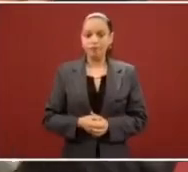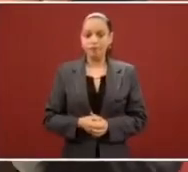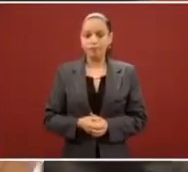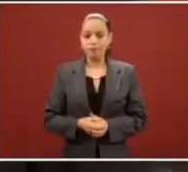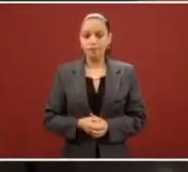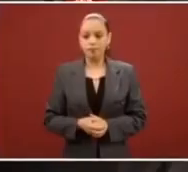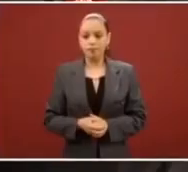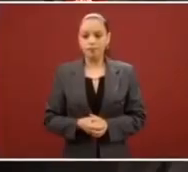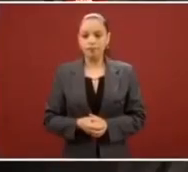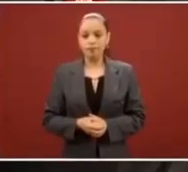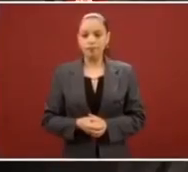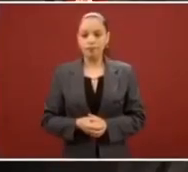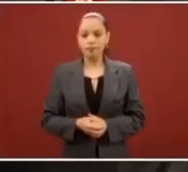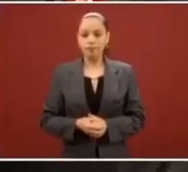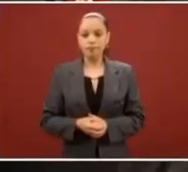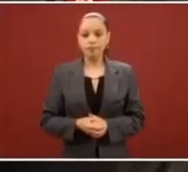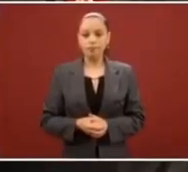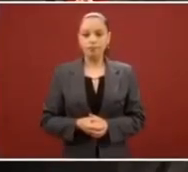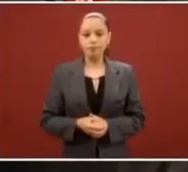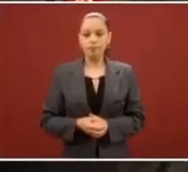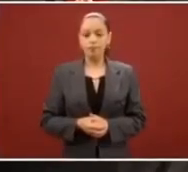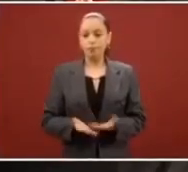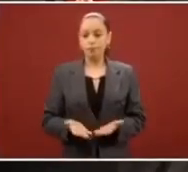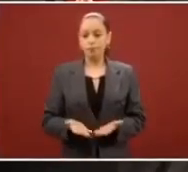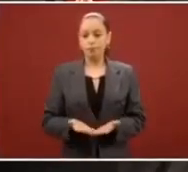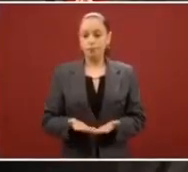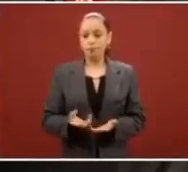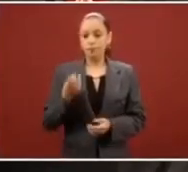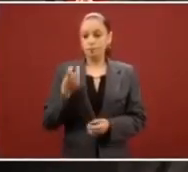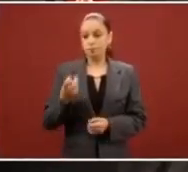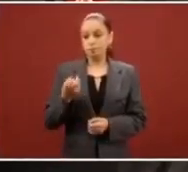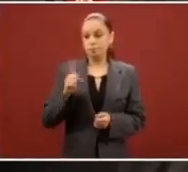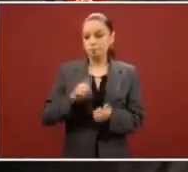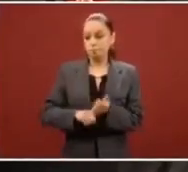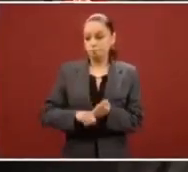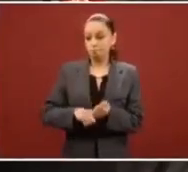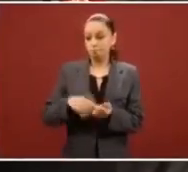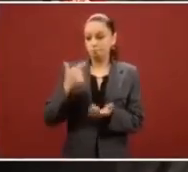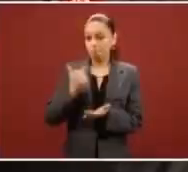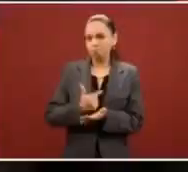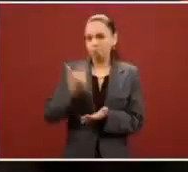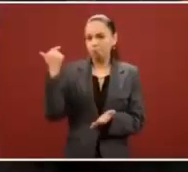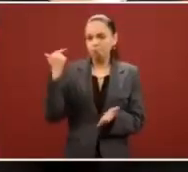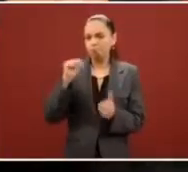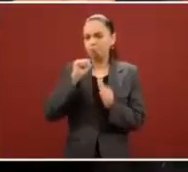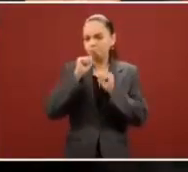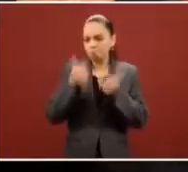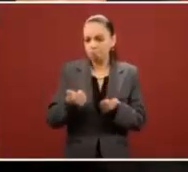es menos agravante o ya